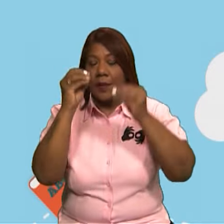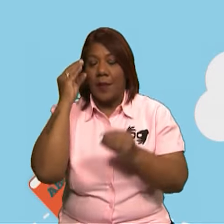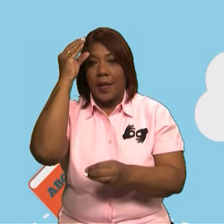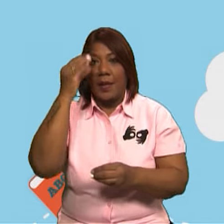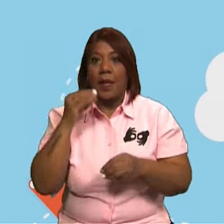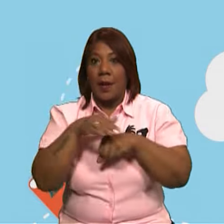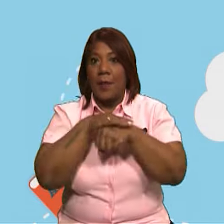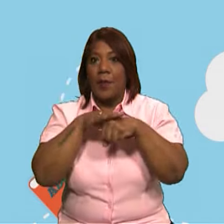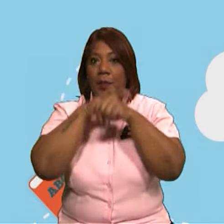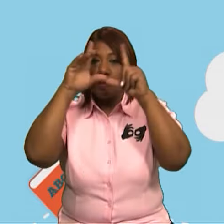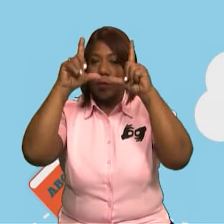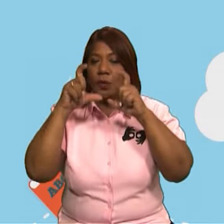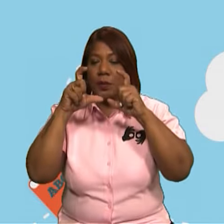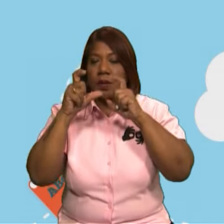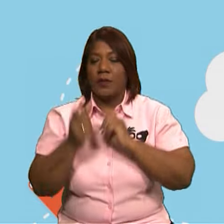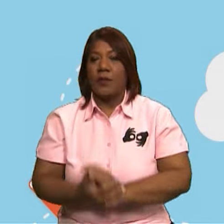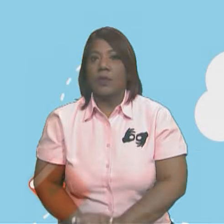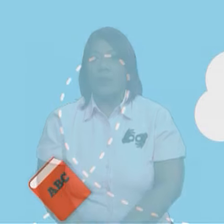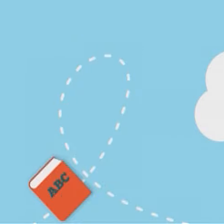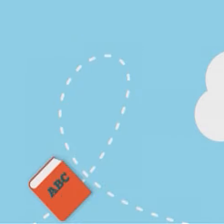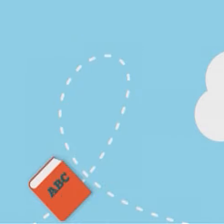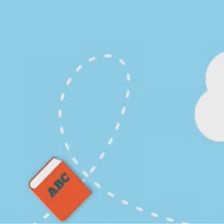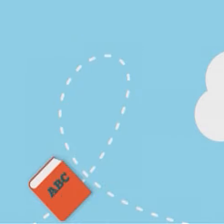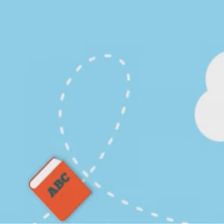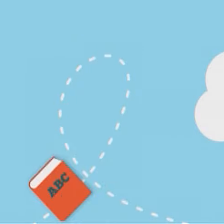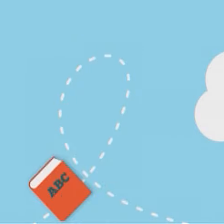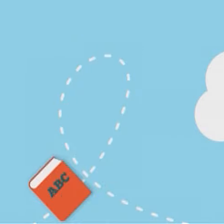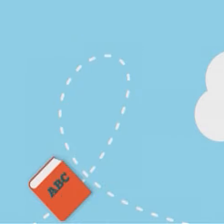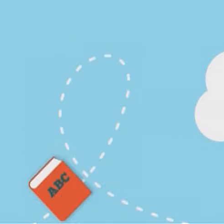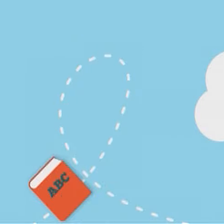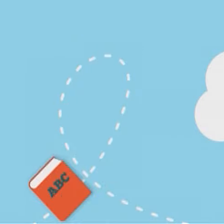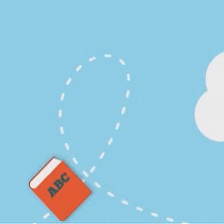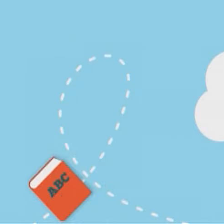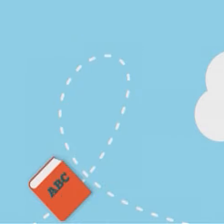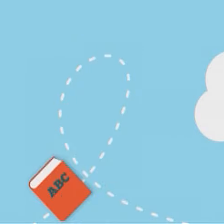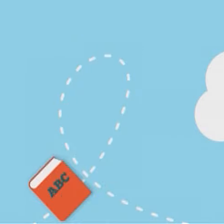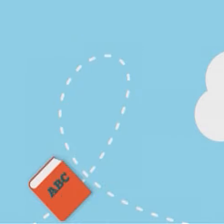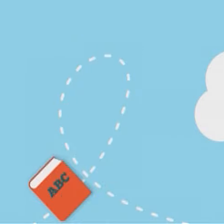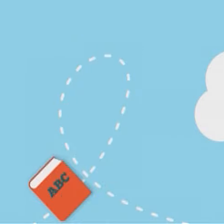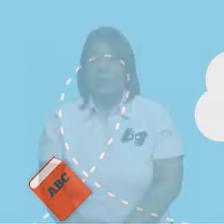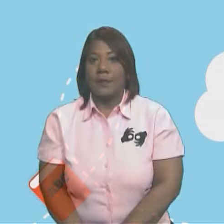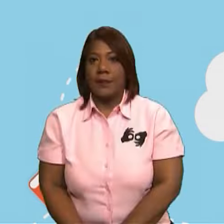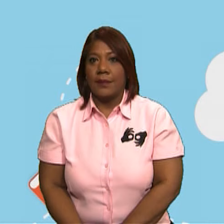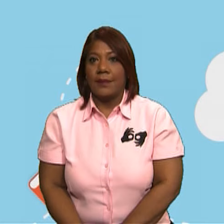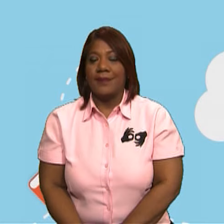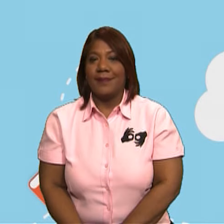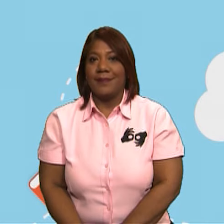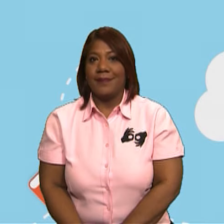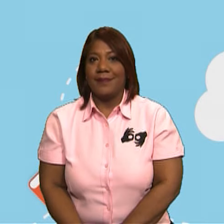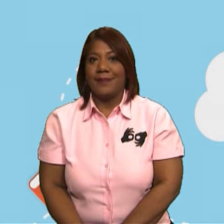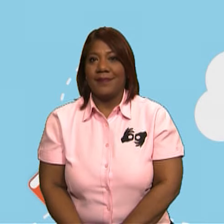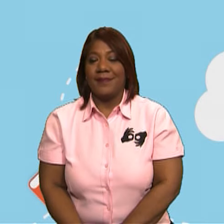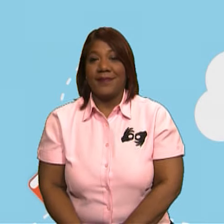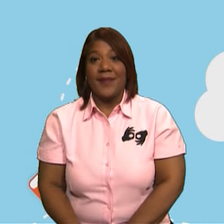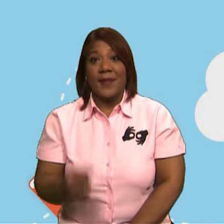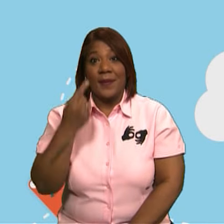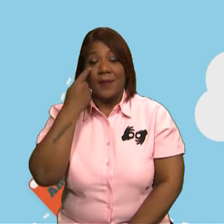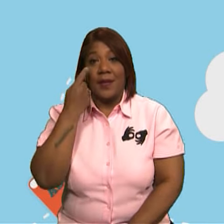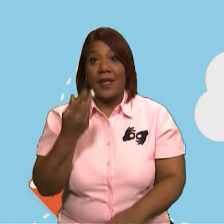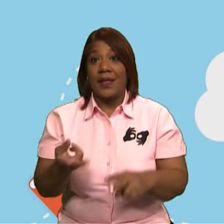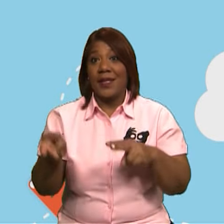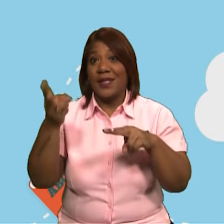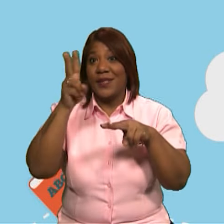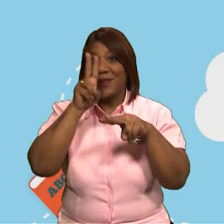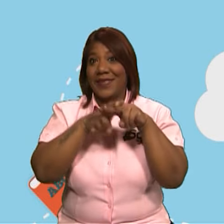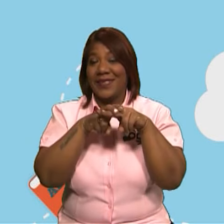de pantalla para que lo tengan. Y pasamos así entonces a nuestro reto extra.